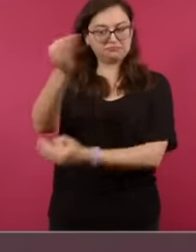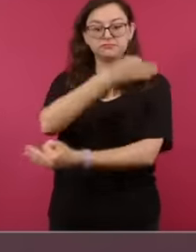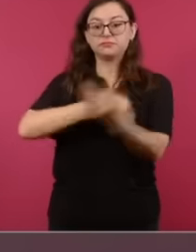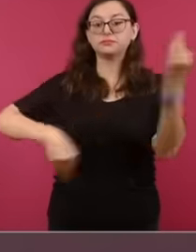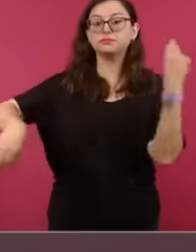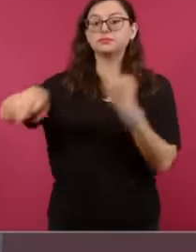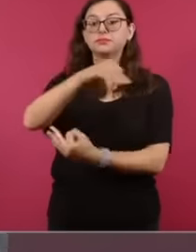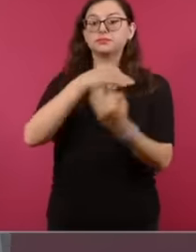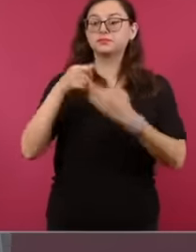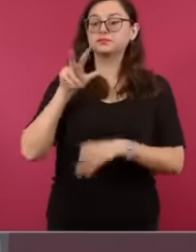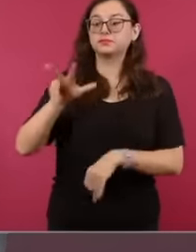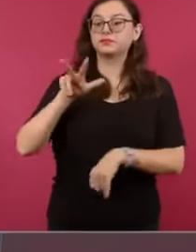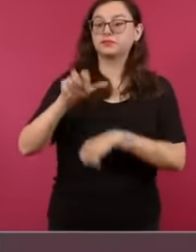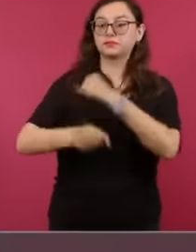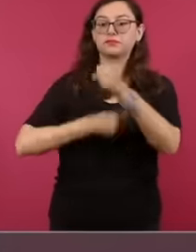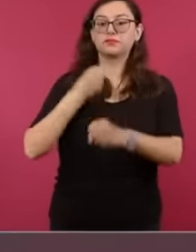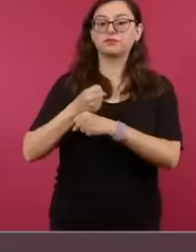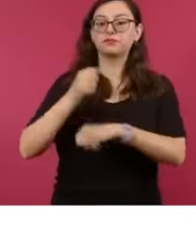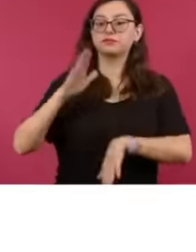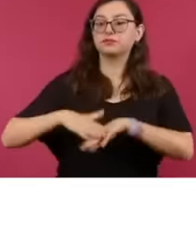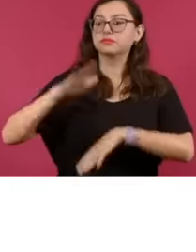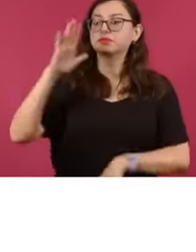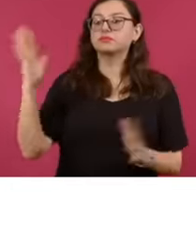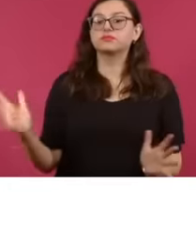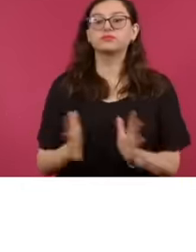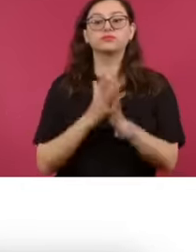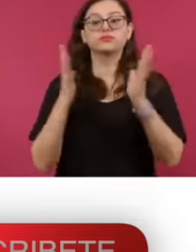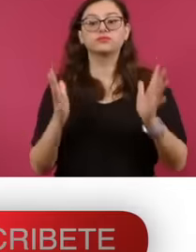que lo hagamos en Santa Paz,